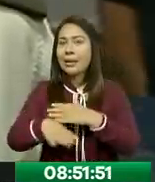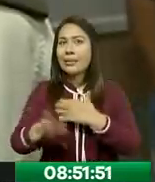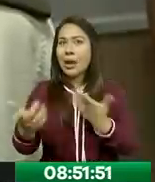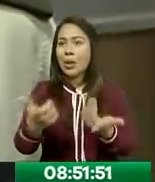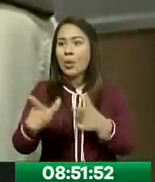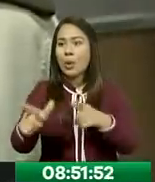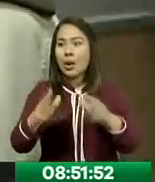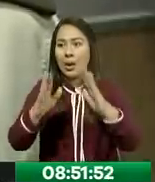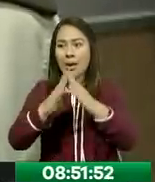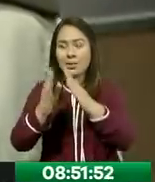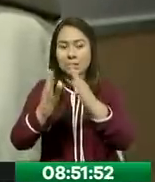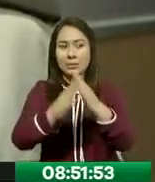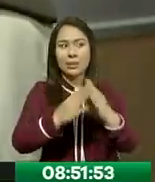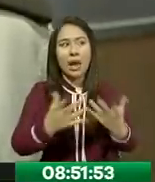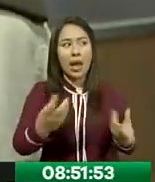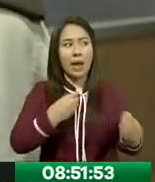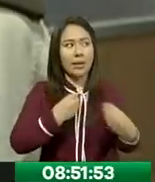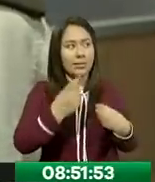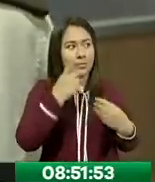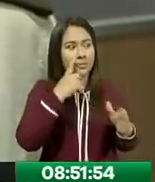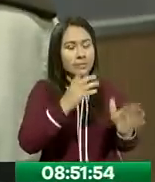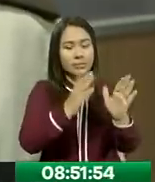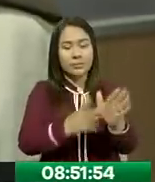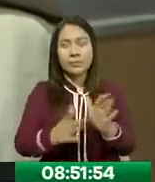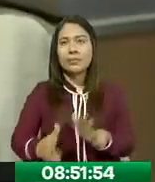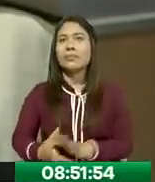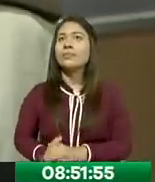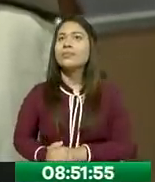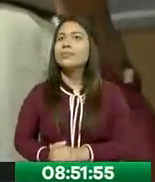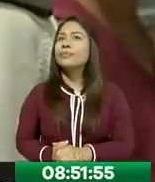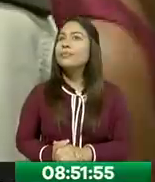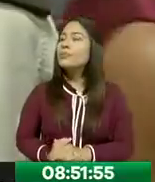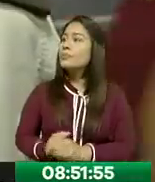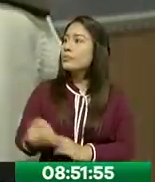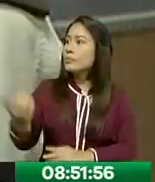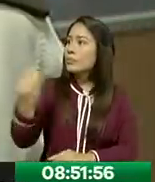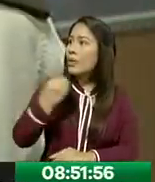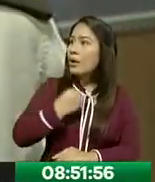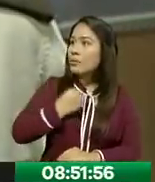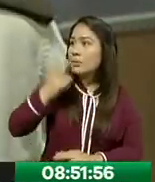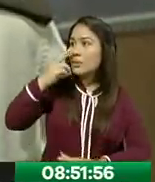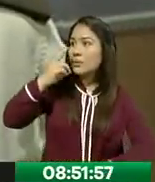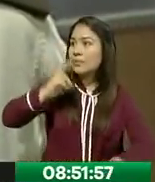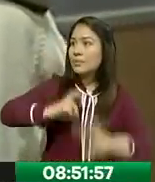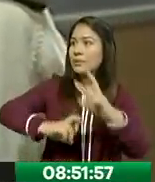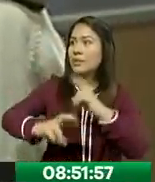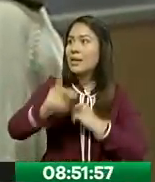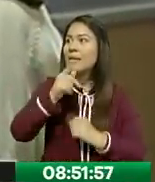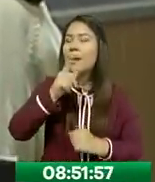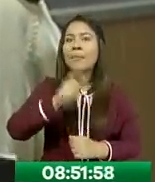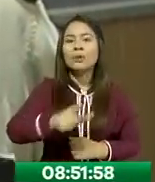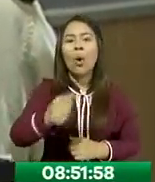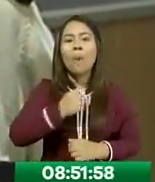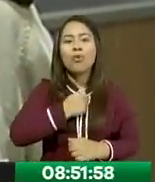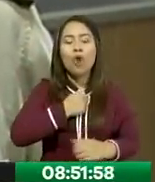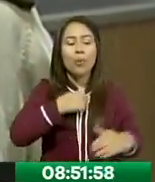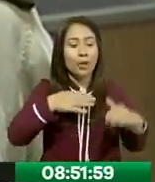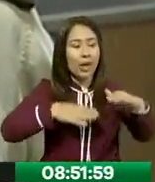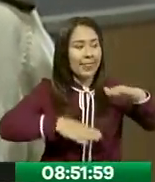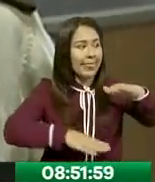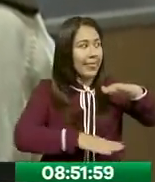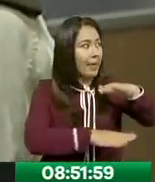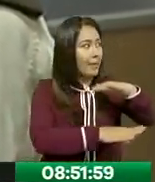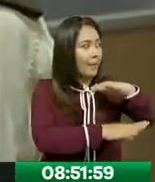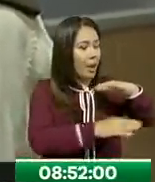persecución interrumpida. El ciudadano ya no se encuentra en el interior. En el interior solo se encontraba todas las pertenencias del mismo, asimismo el celular